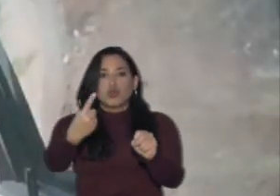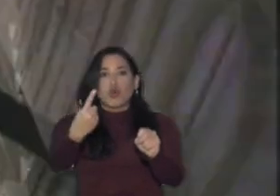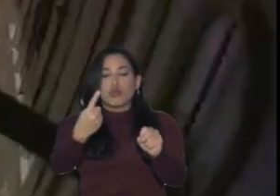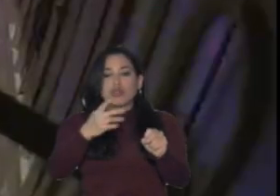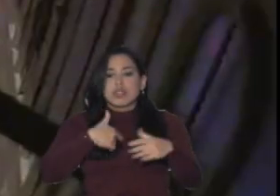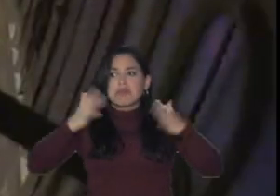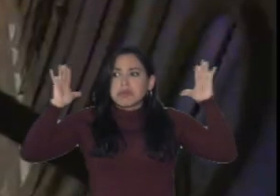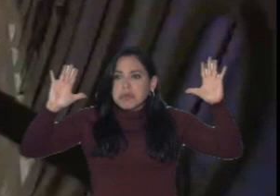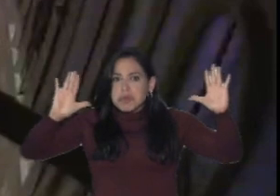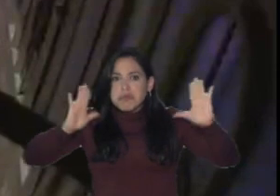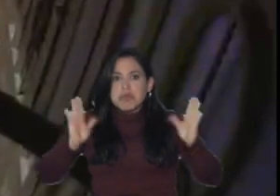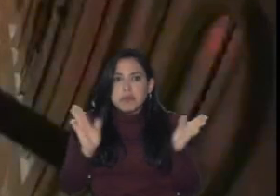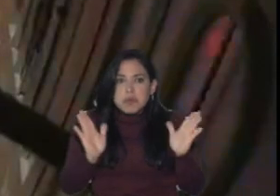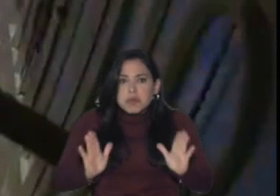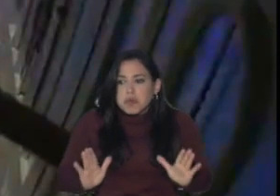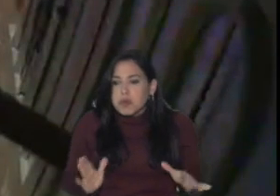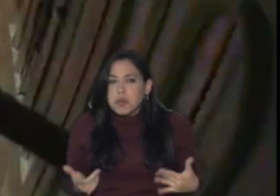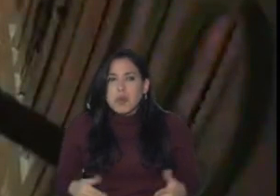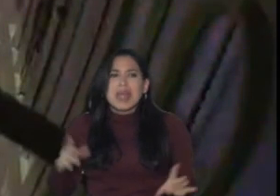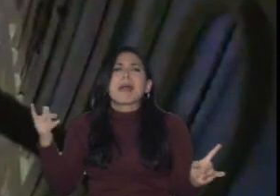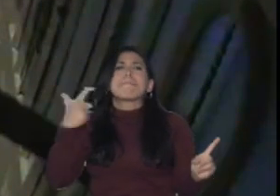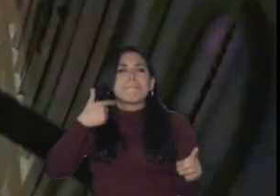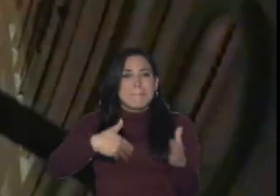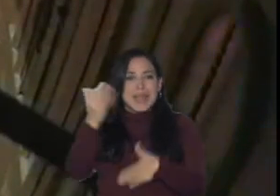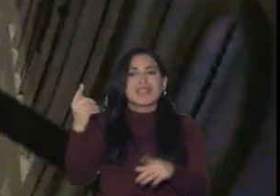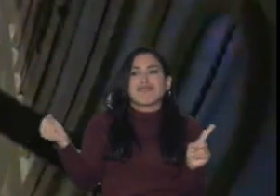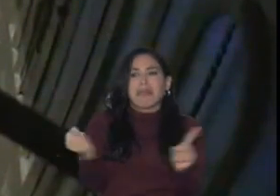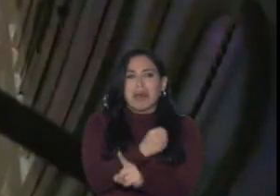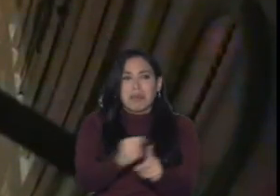y me requisaron, me empezaron a golpear.